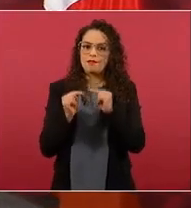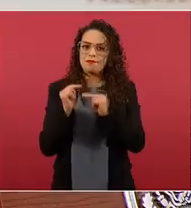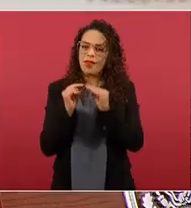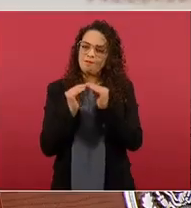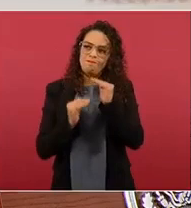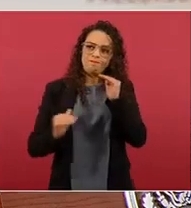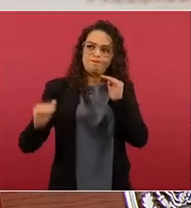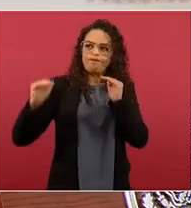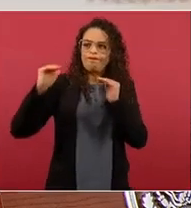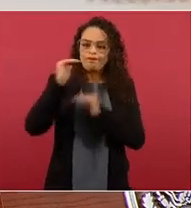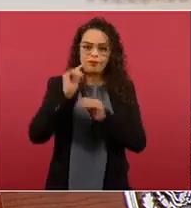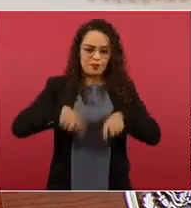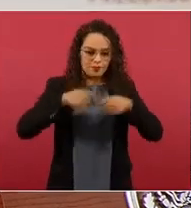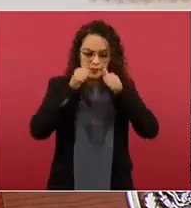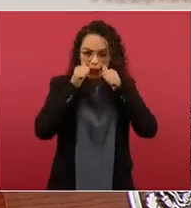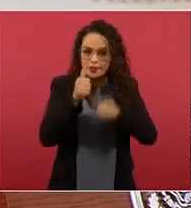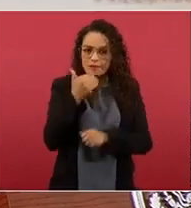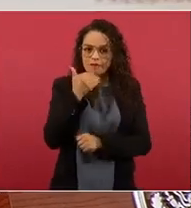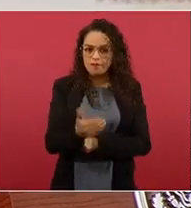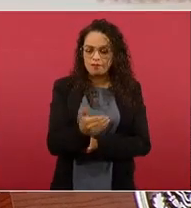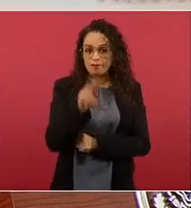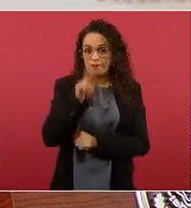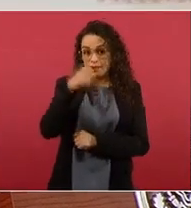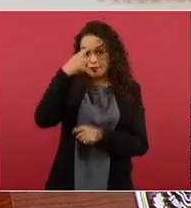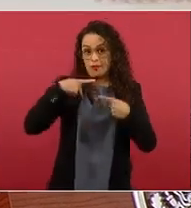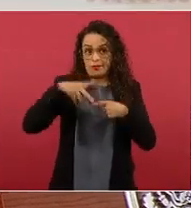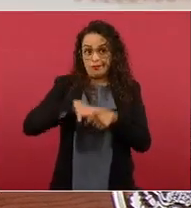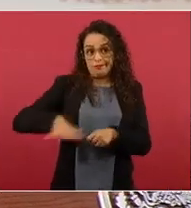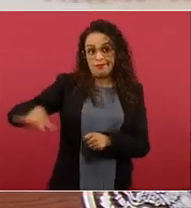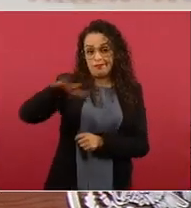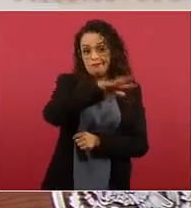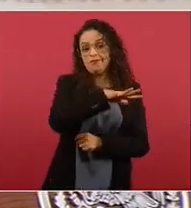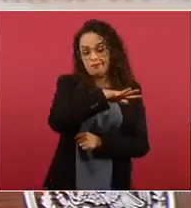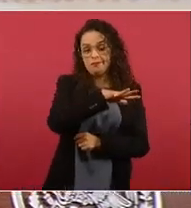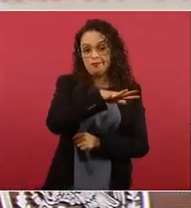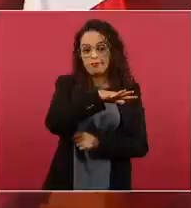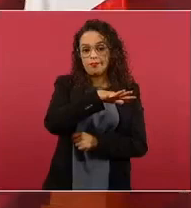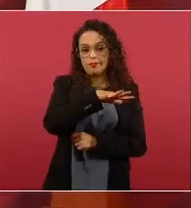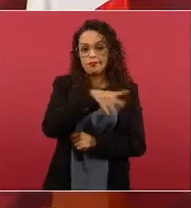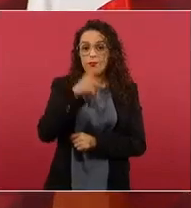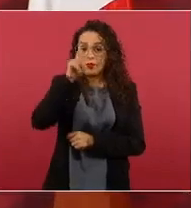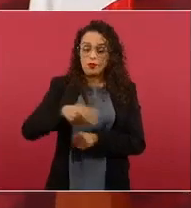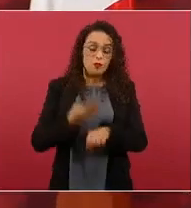Como lo merece la gente. Y es todo un desafío porque estos corruptos